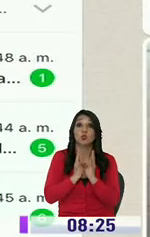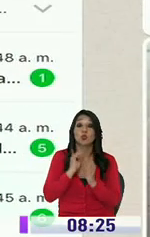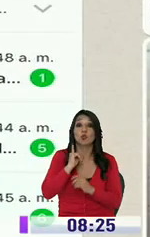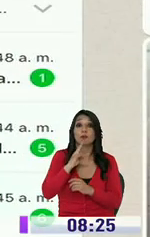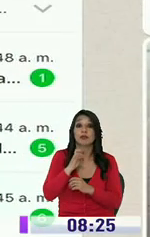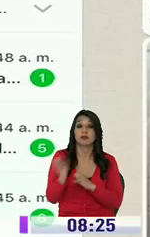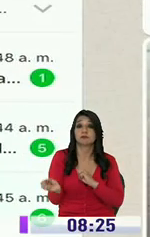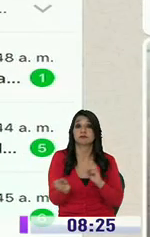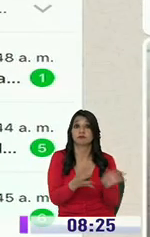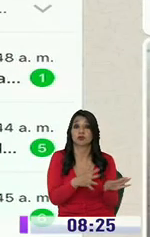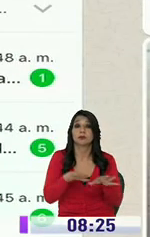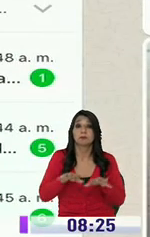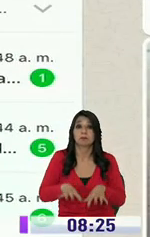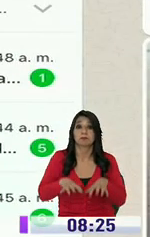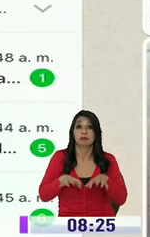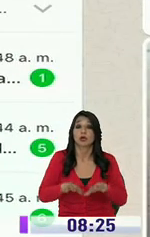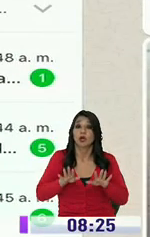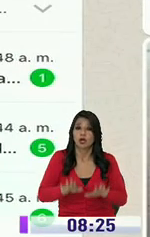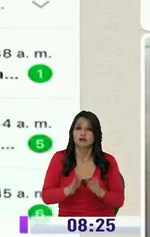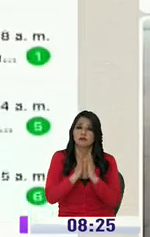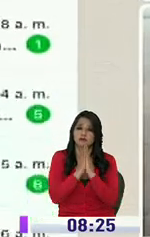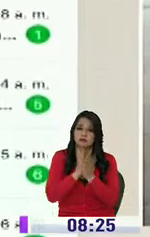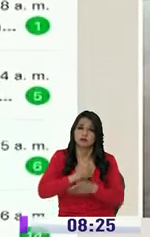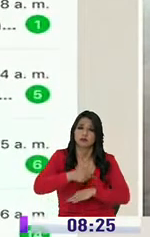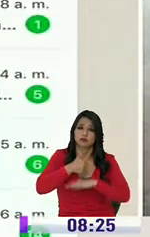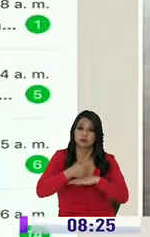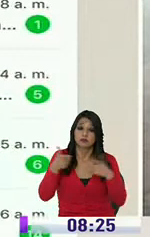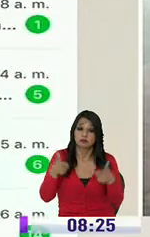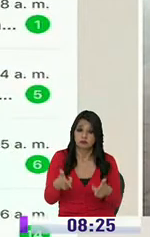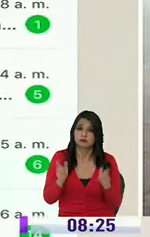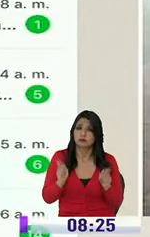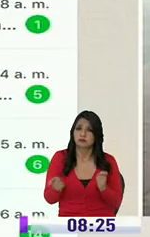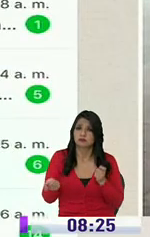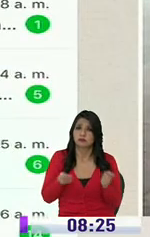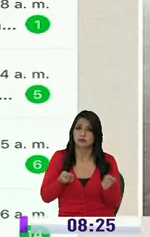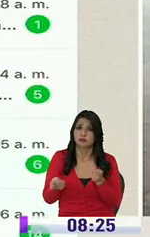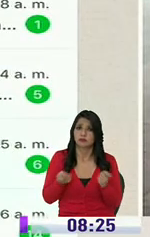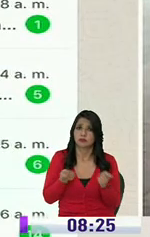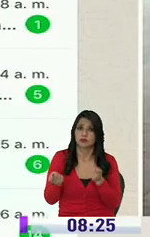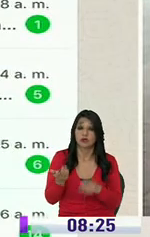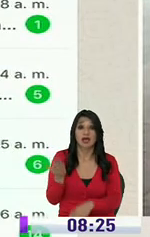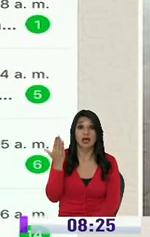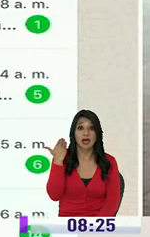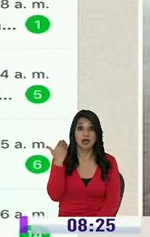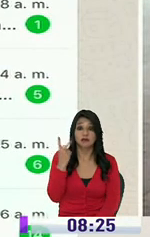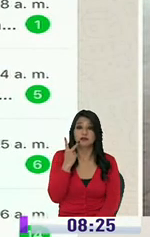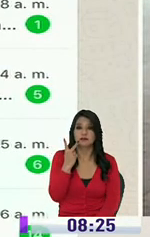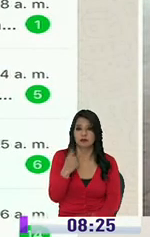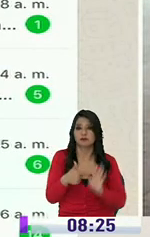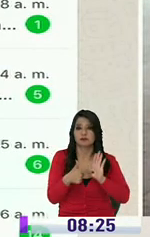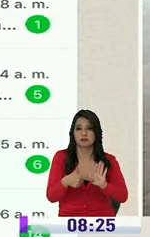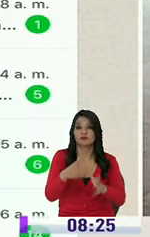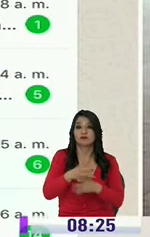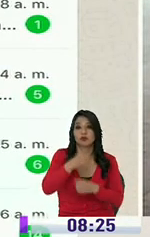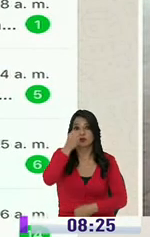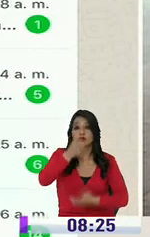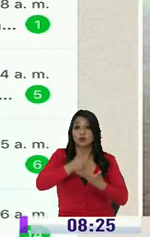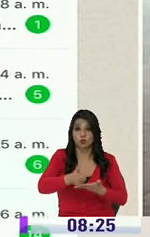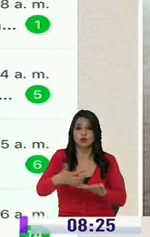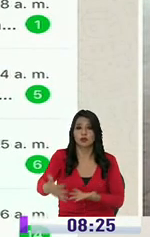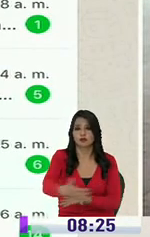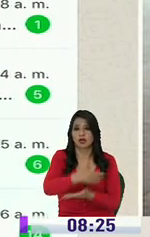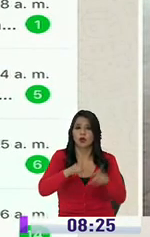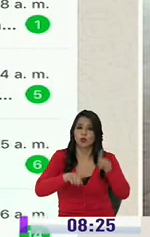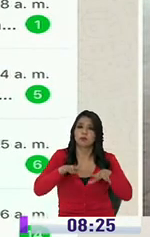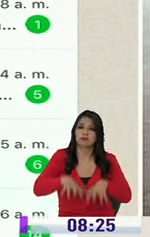abandonan perros constantemente. Un llamado a las autoridades para que tomen cartas en el asunto. En otra ocasión les hemos dado a conocer a fundaciones de ayuda que ya se han llevado los peludos,